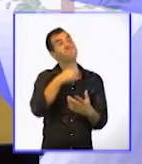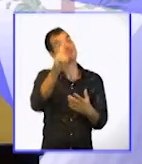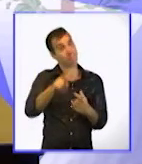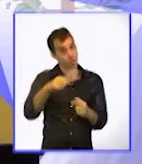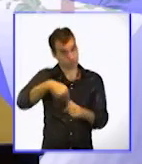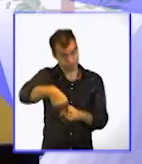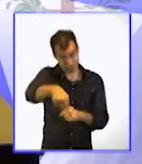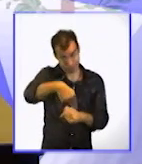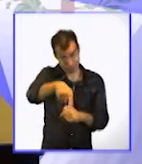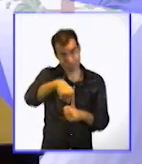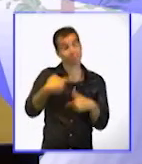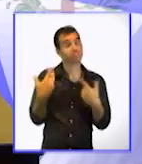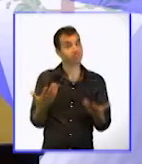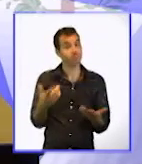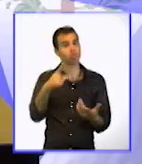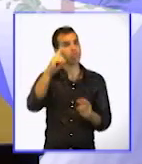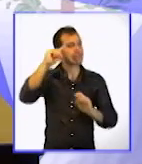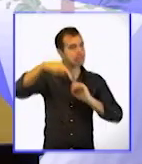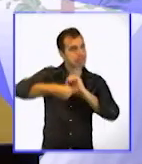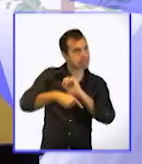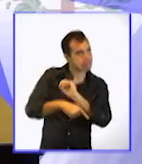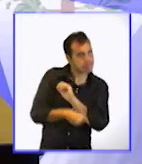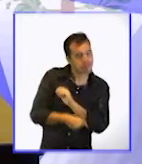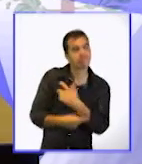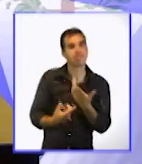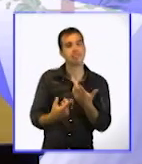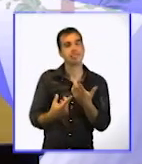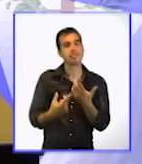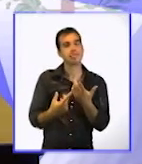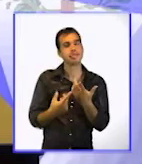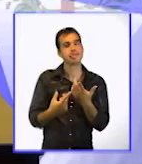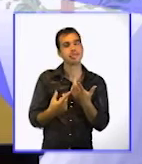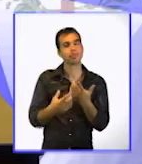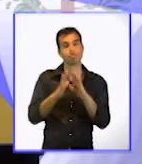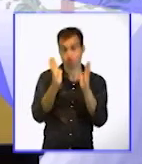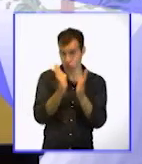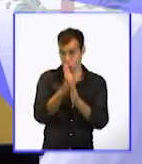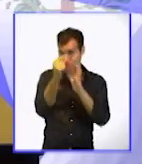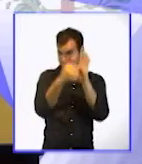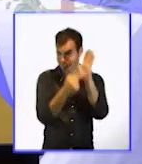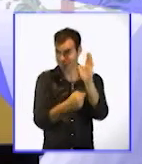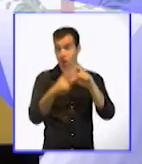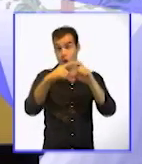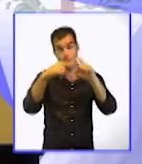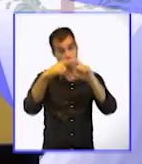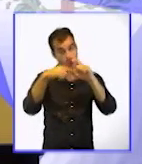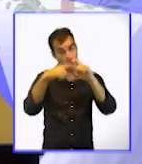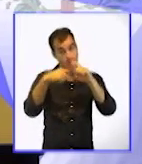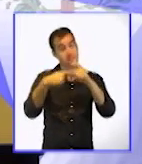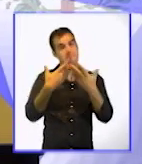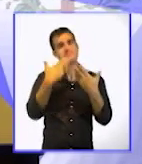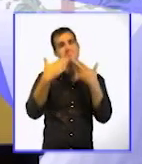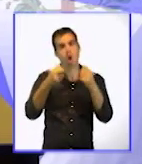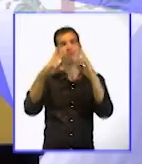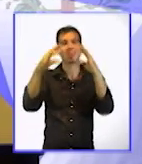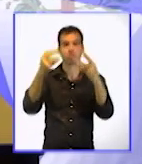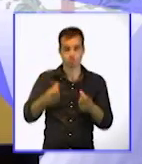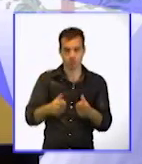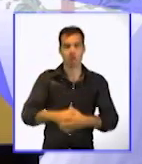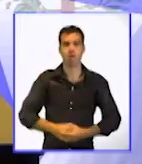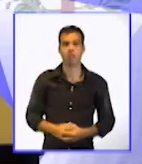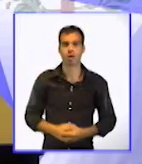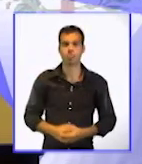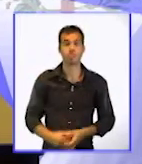corte evaluativo, donde ustedes van a profundizar y a generalizar todo este contenido para tener un mejor